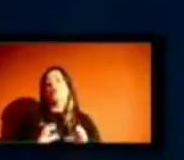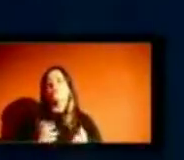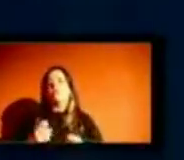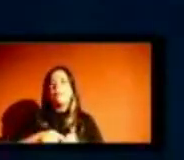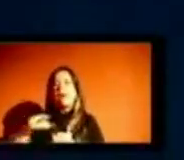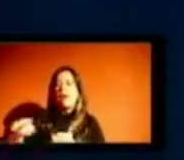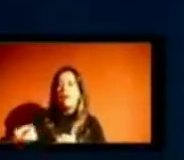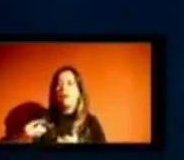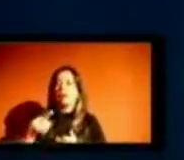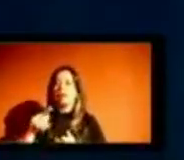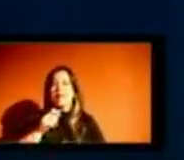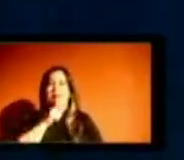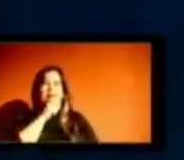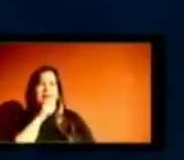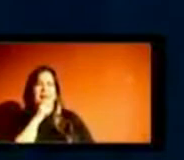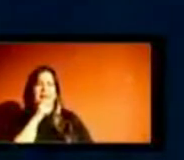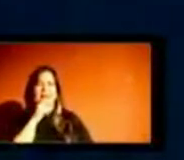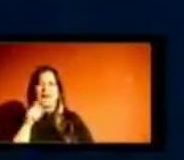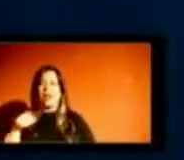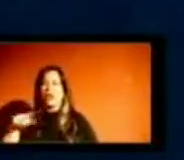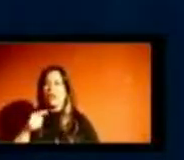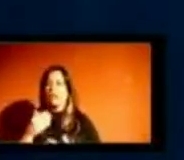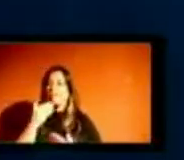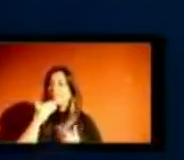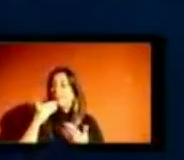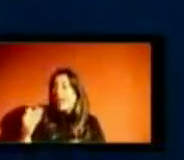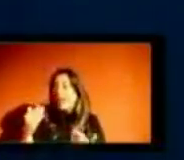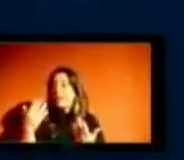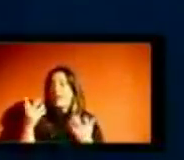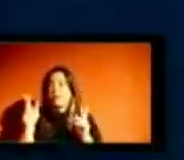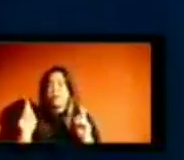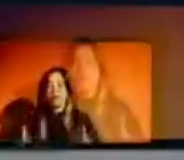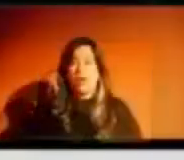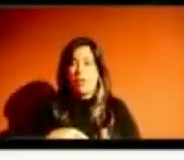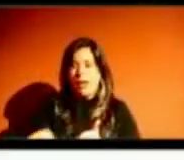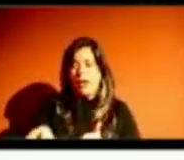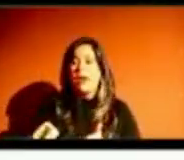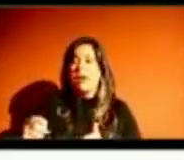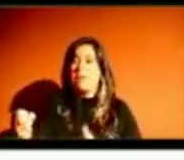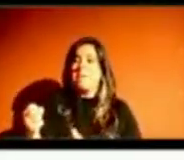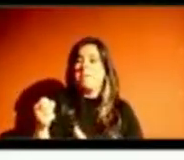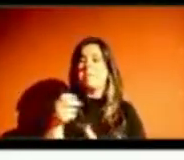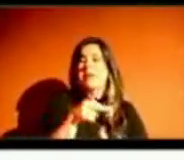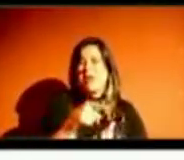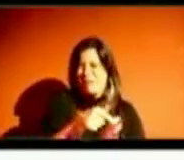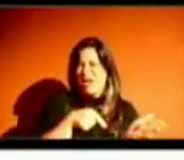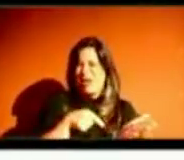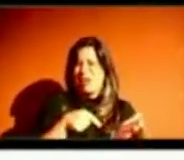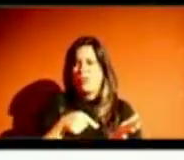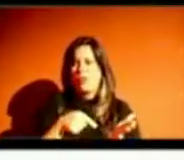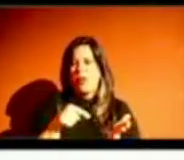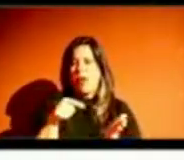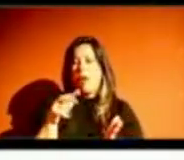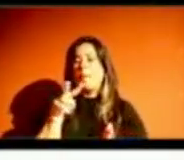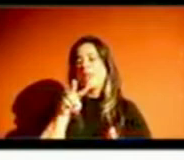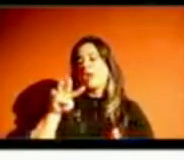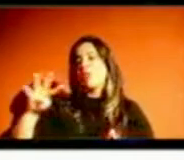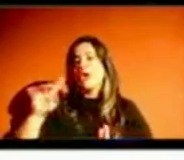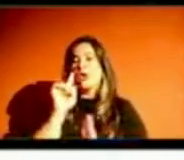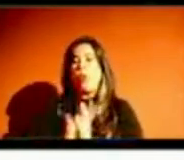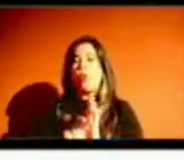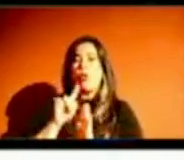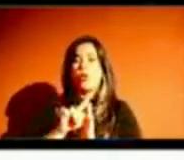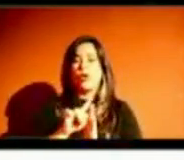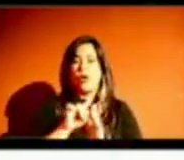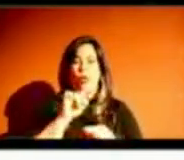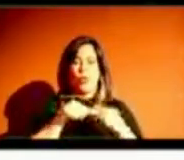comunicación y la prensa recibiendo un agradecimiento de un contribuyente por haber recibido el reintegro a tan solo 24 horas de haber